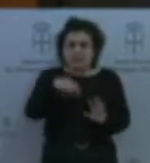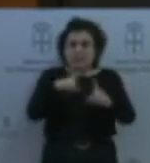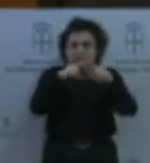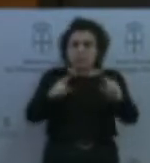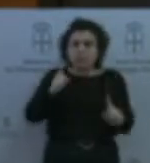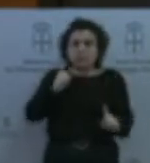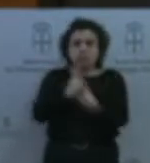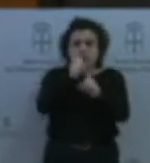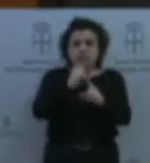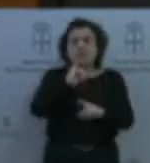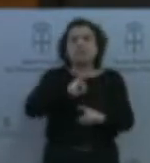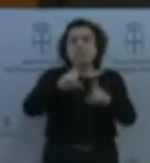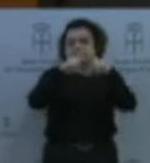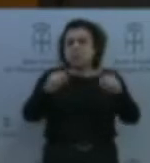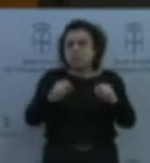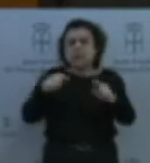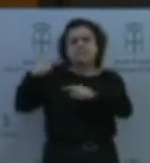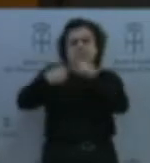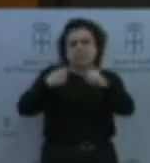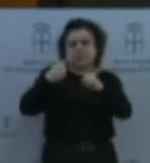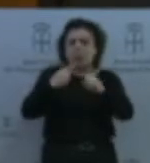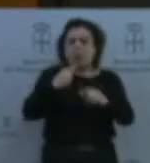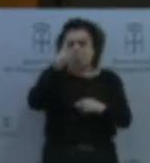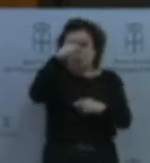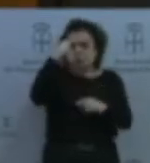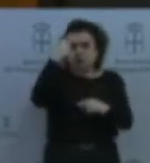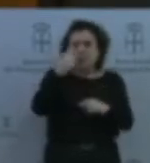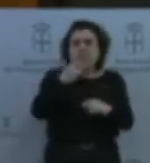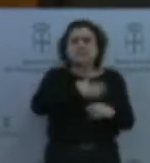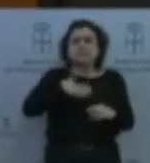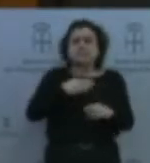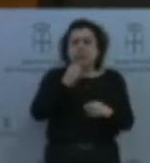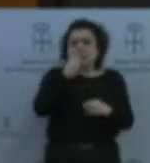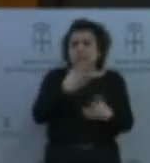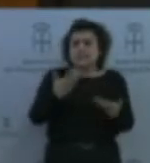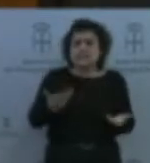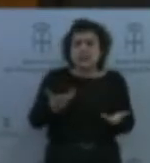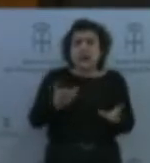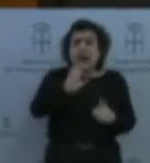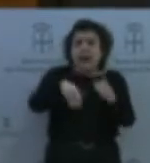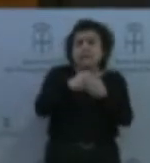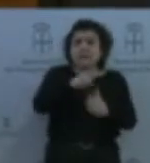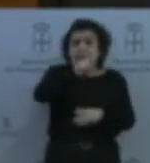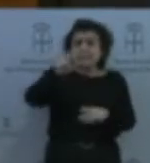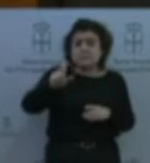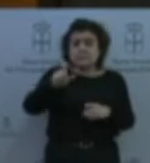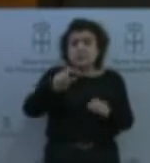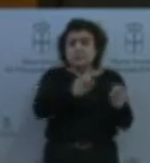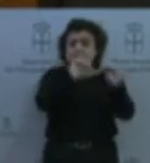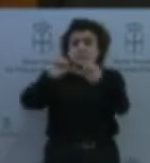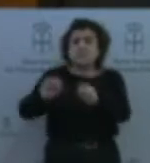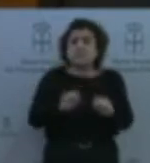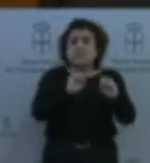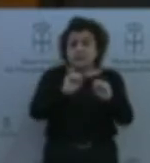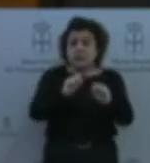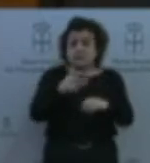y el bienestar, hasta que las personas que defendemos los derechos sociales nos juntemos y traduzcamos en leyes la voluntad mayoritaria